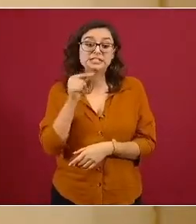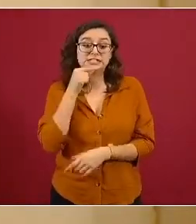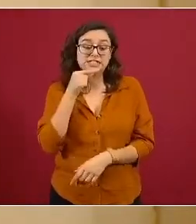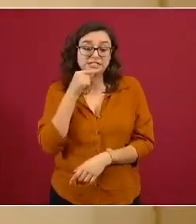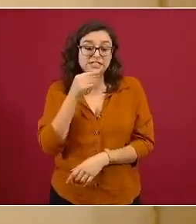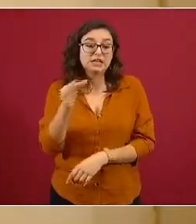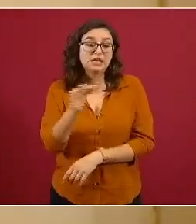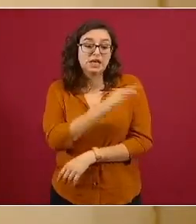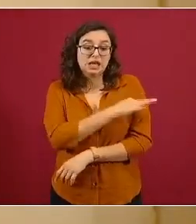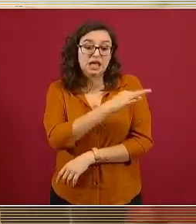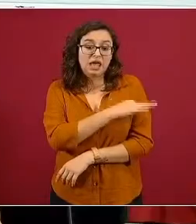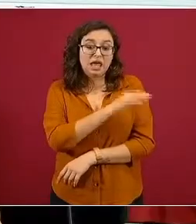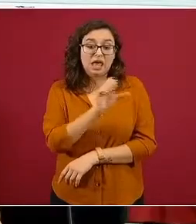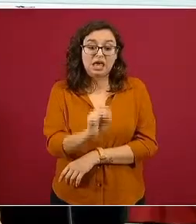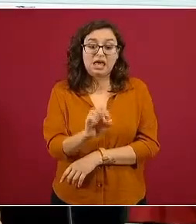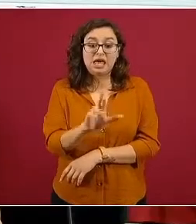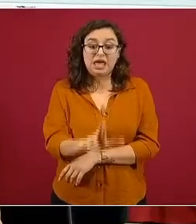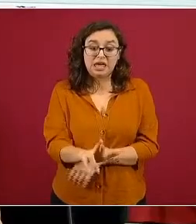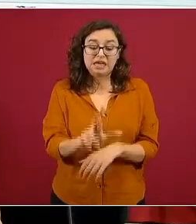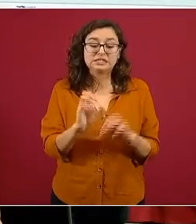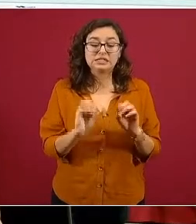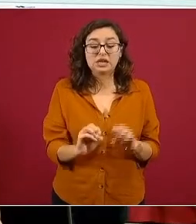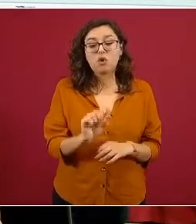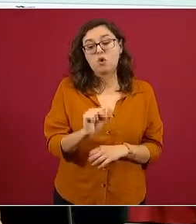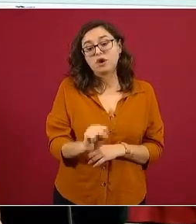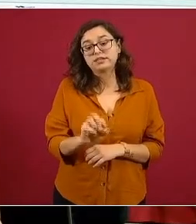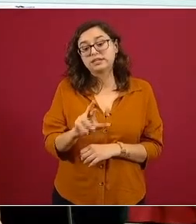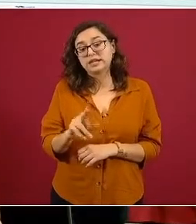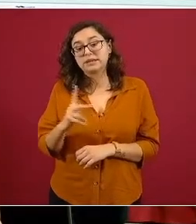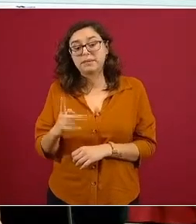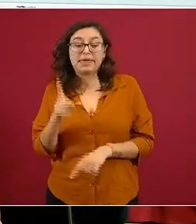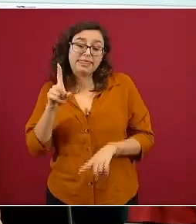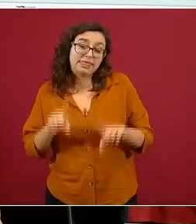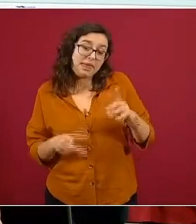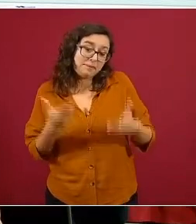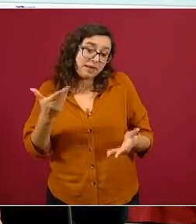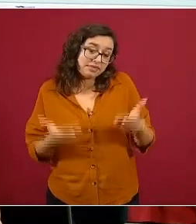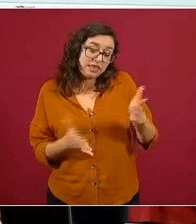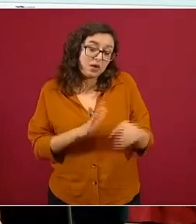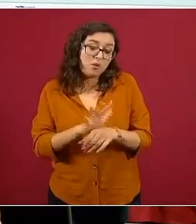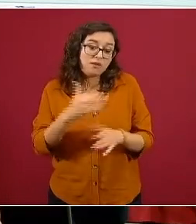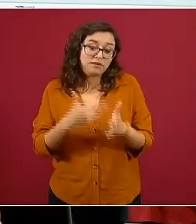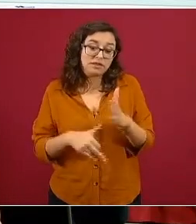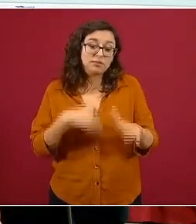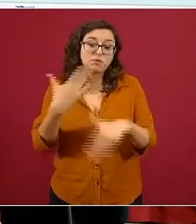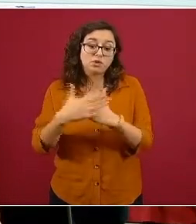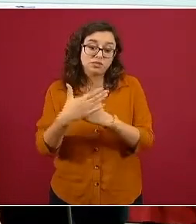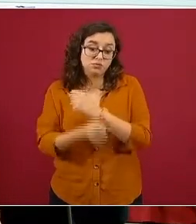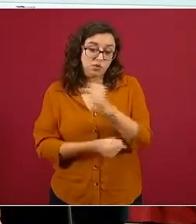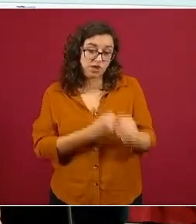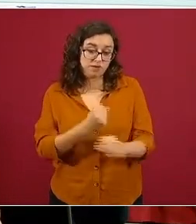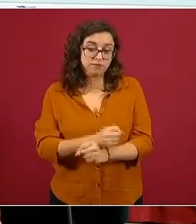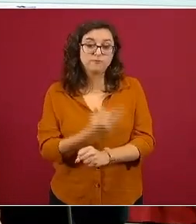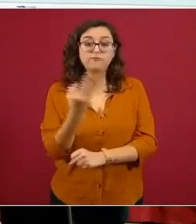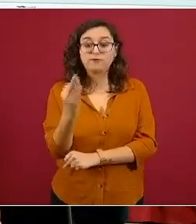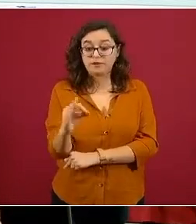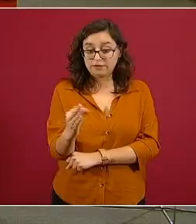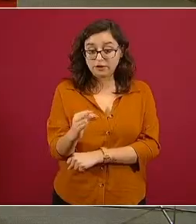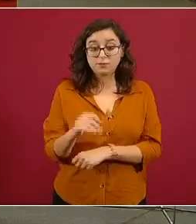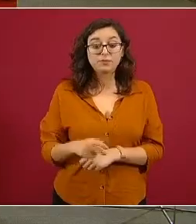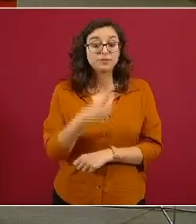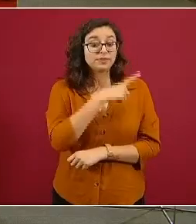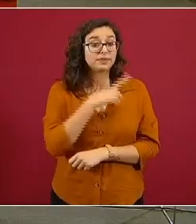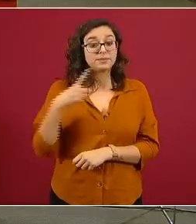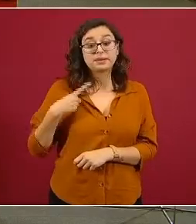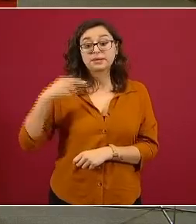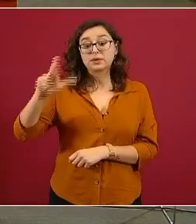de SR o SRP, dependiendo la que les falte, en febrero del año que entra. Y recuerden